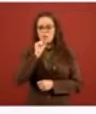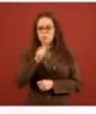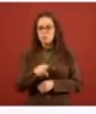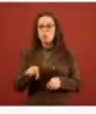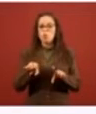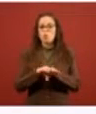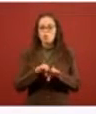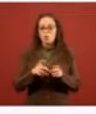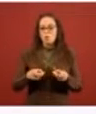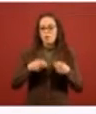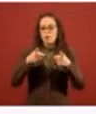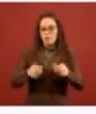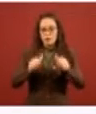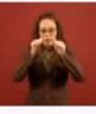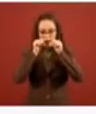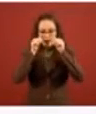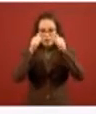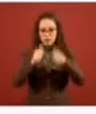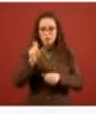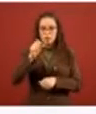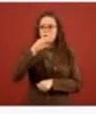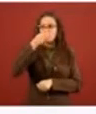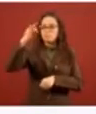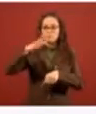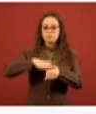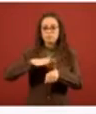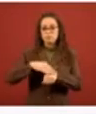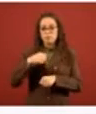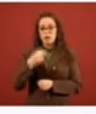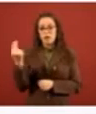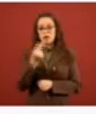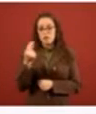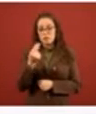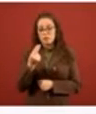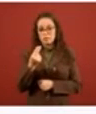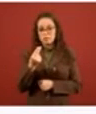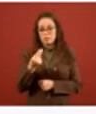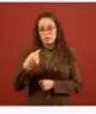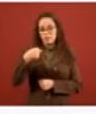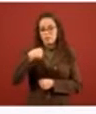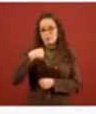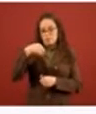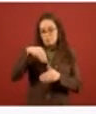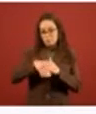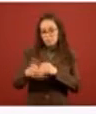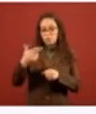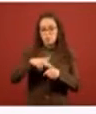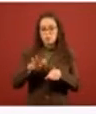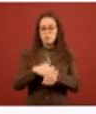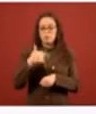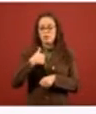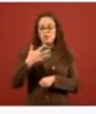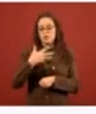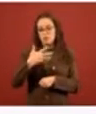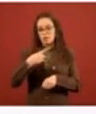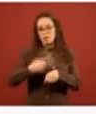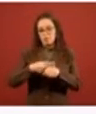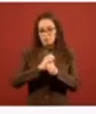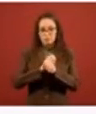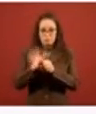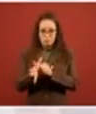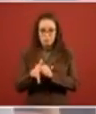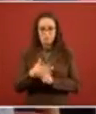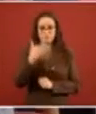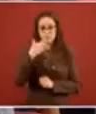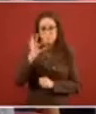cómo fueron atendidos en el momento en que demandaron atención médica, es decir, el estado de la enfermedad leve o grave en la que se encontraban